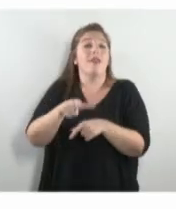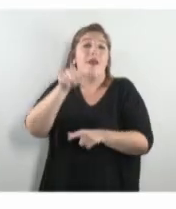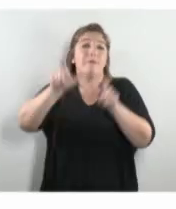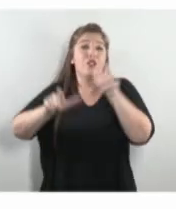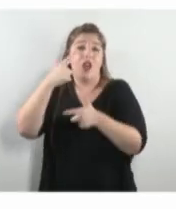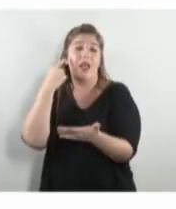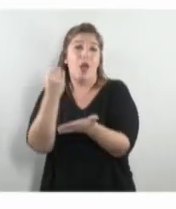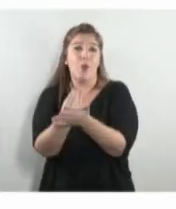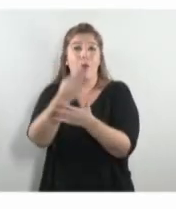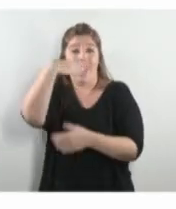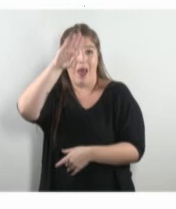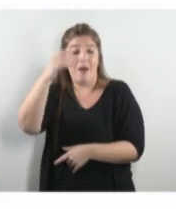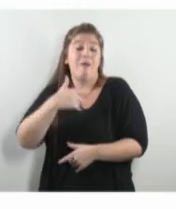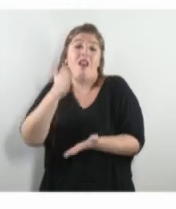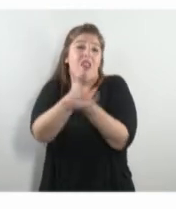derechos.